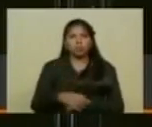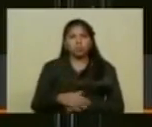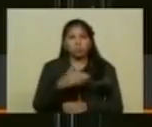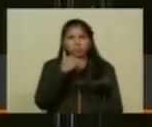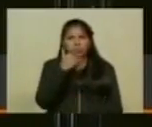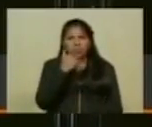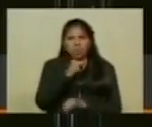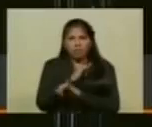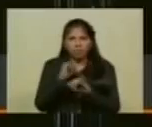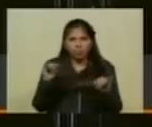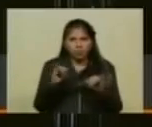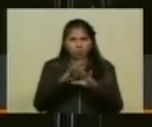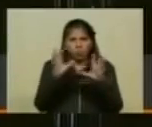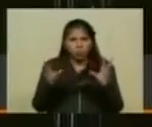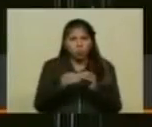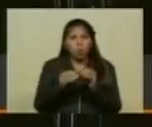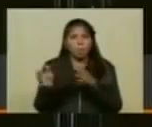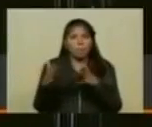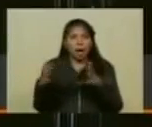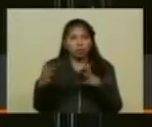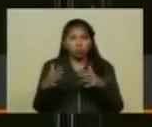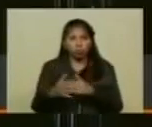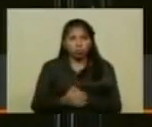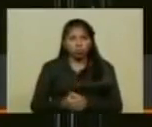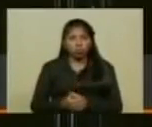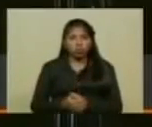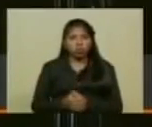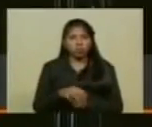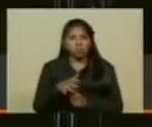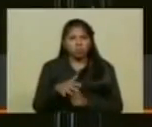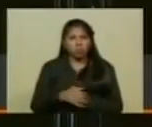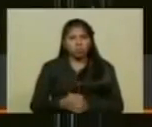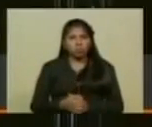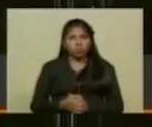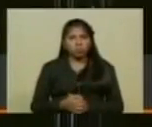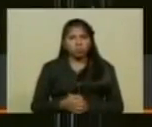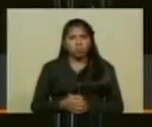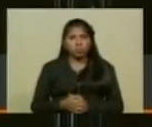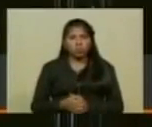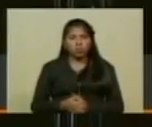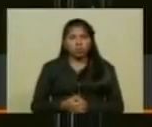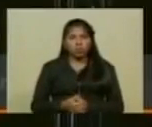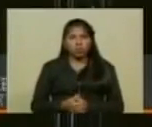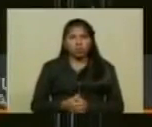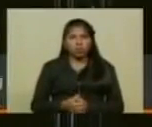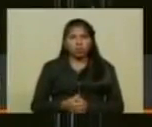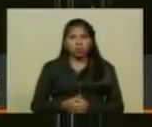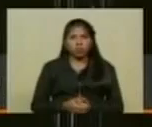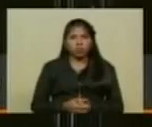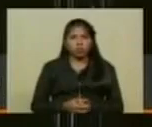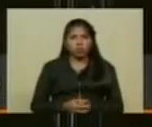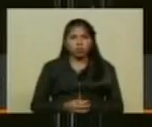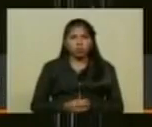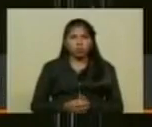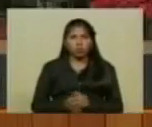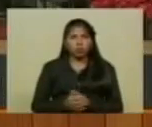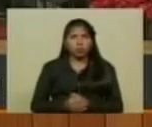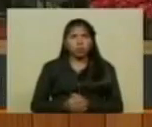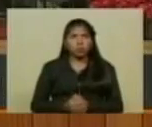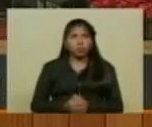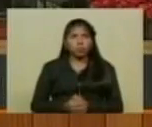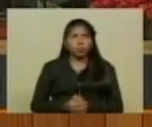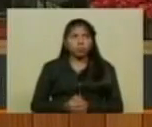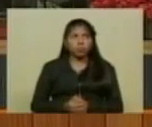culminó finales de marzo en la feria nacional que hicimos de la agenda económica bolivariana en el